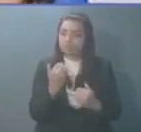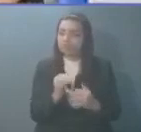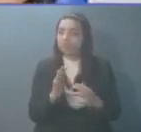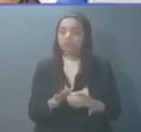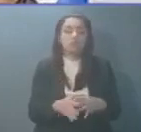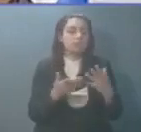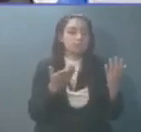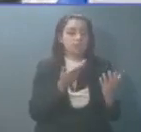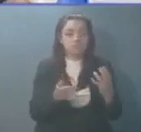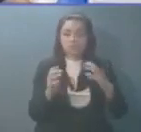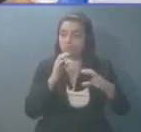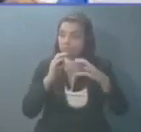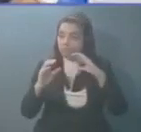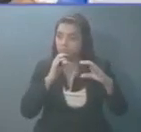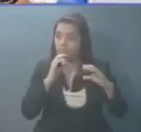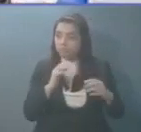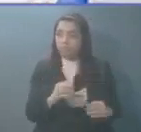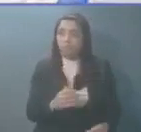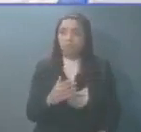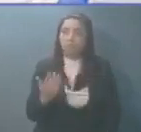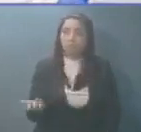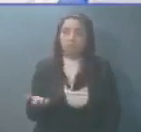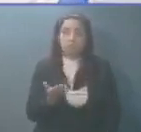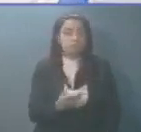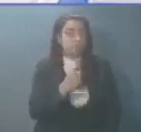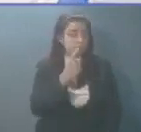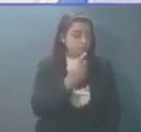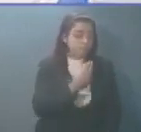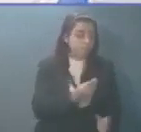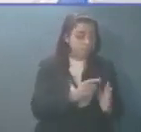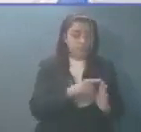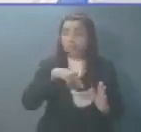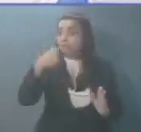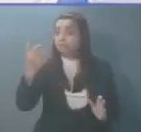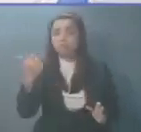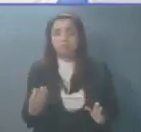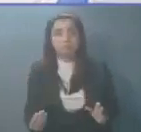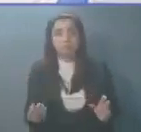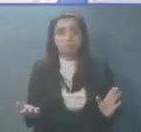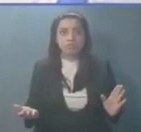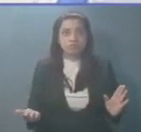crear un medio de comunicación. De un día para otro aparecen